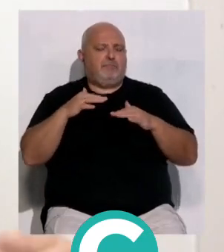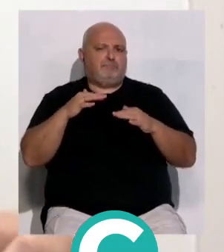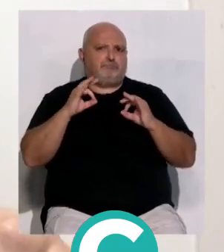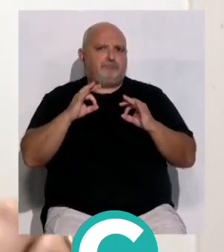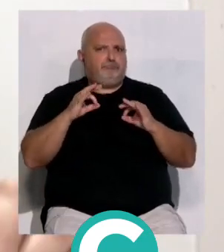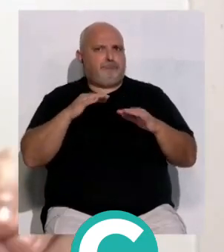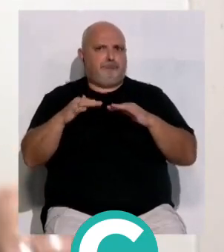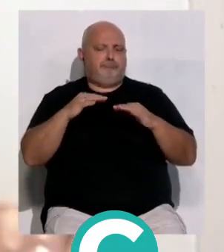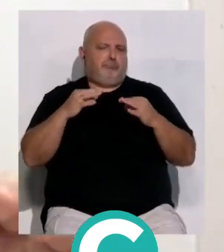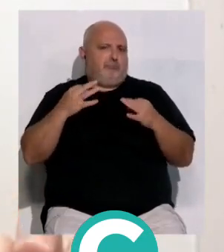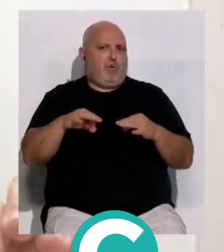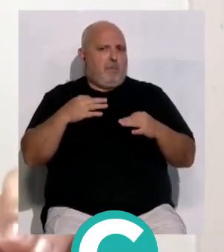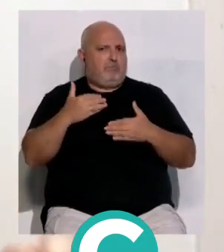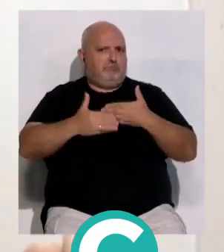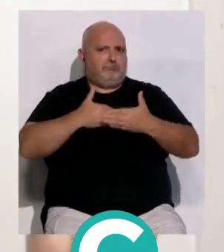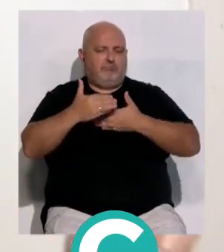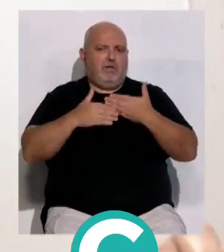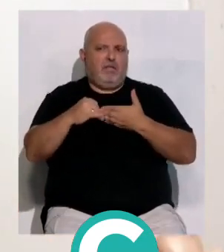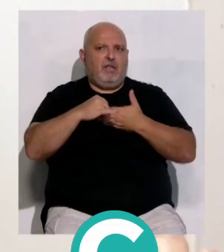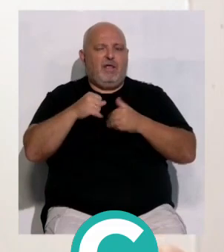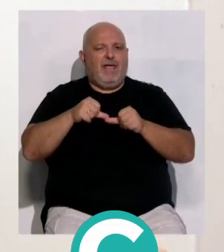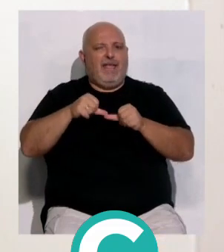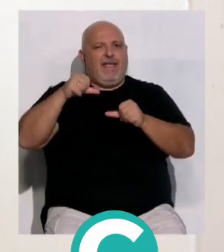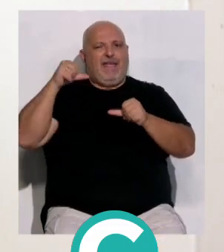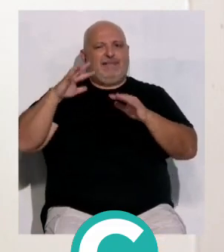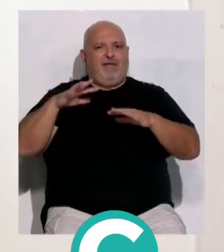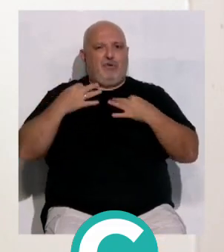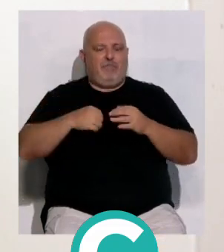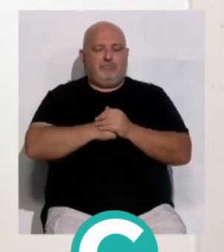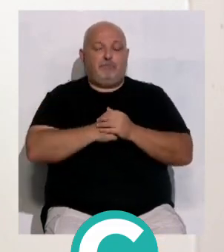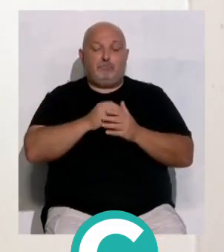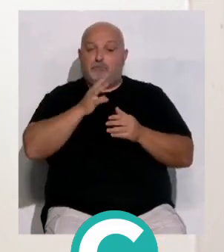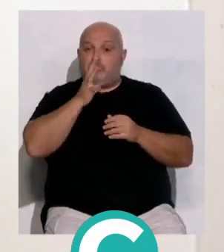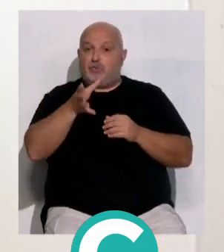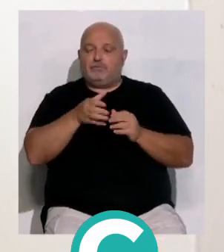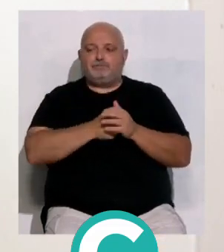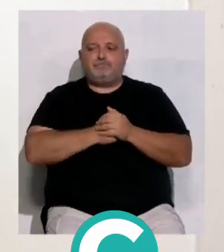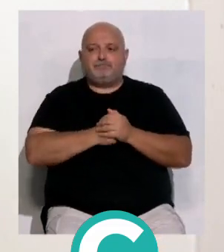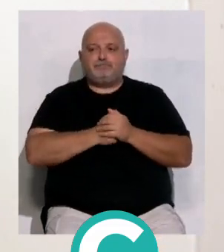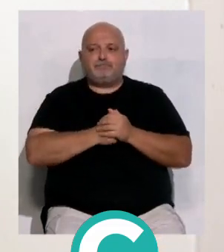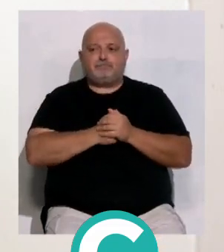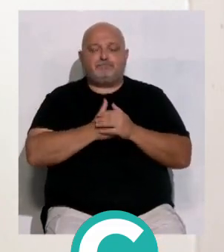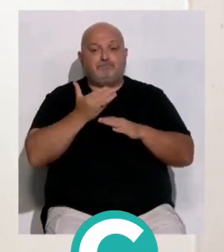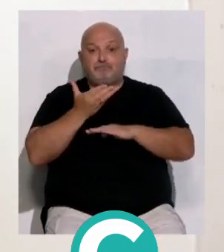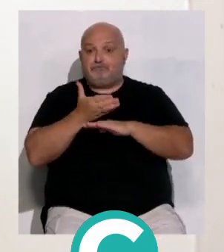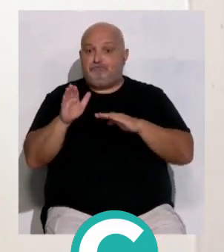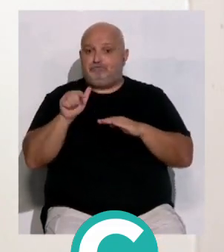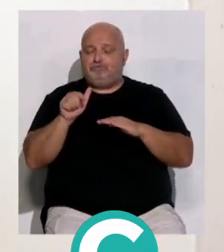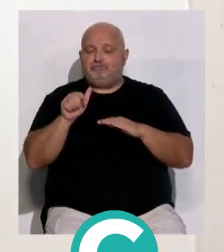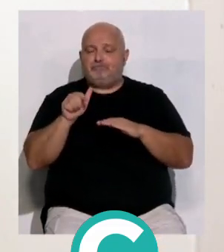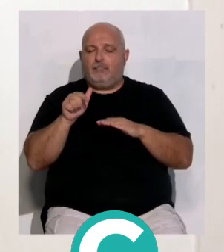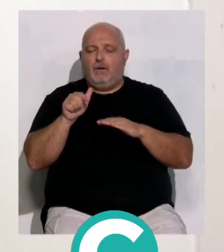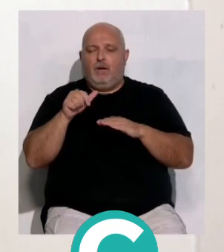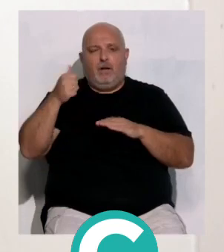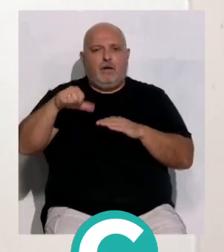más normal, lo más cercano a su normalidad. Por ello, aparte de